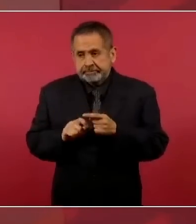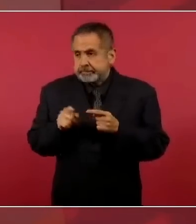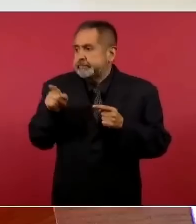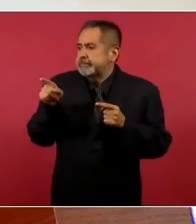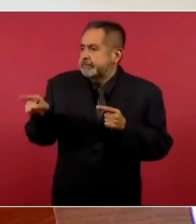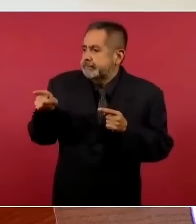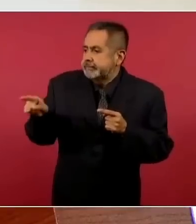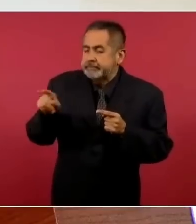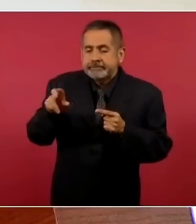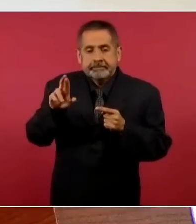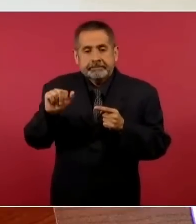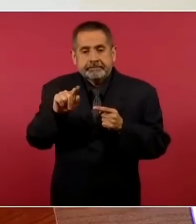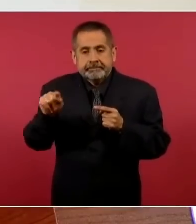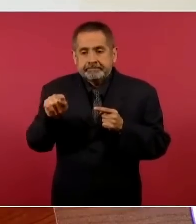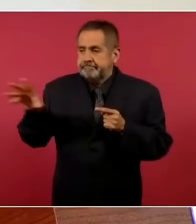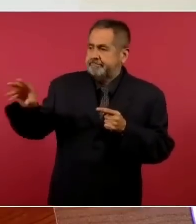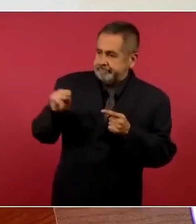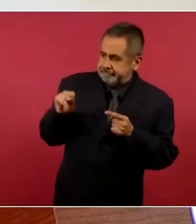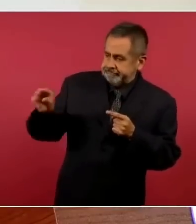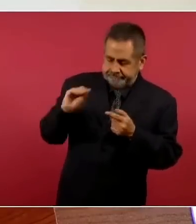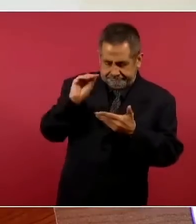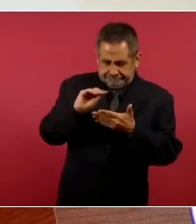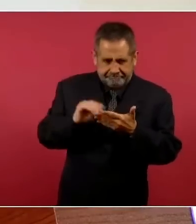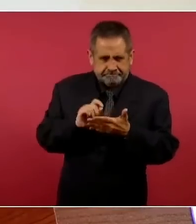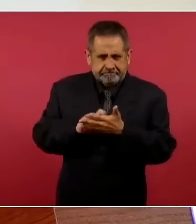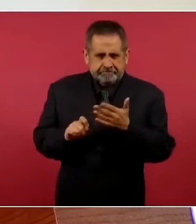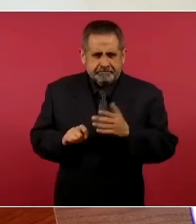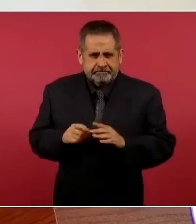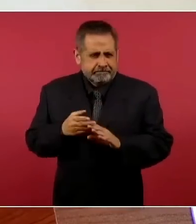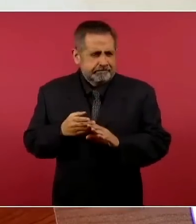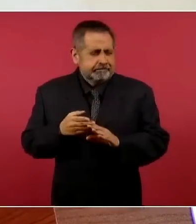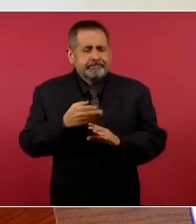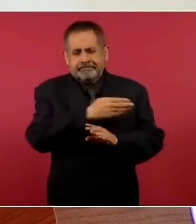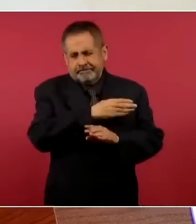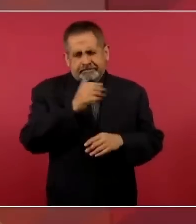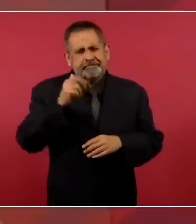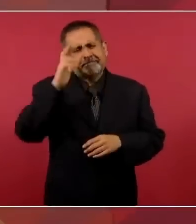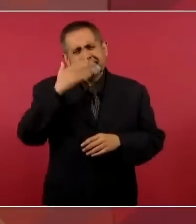las crónicas de Reyes Razo. Y digo que era buen escritor porque